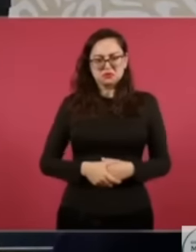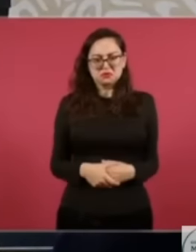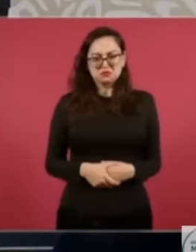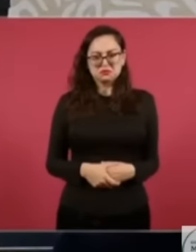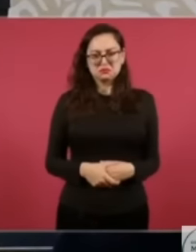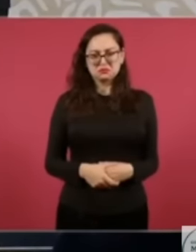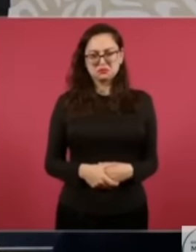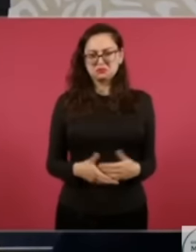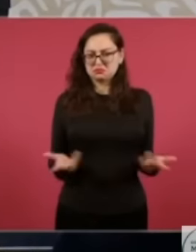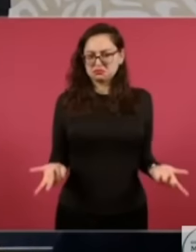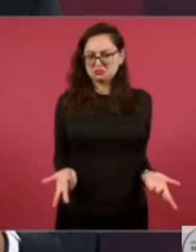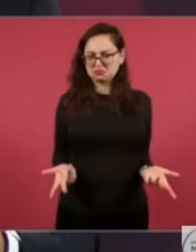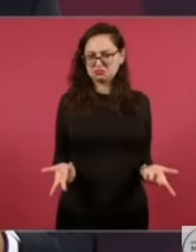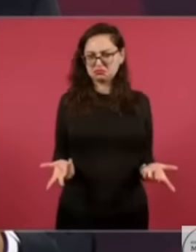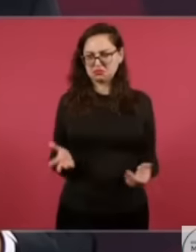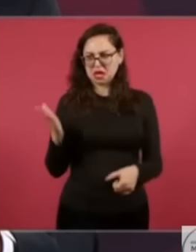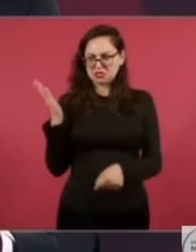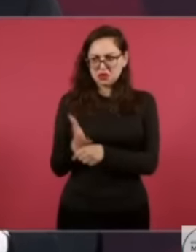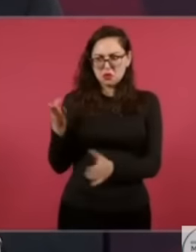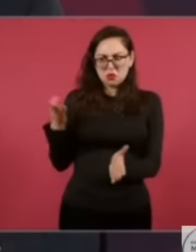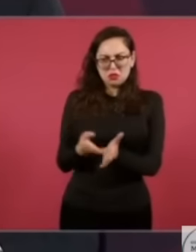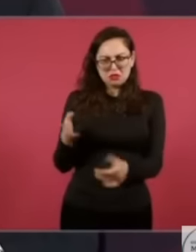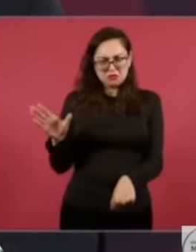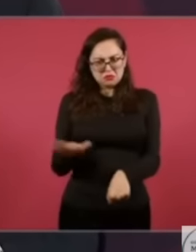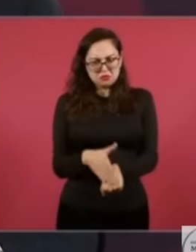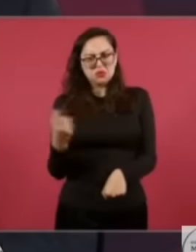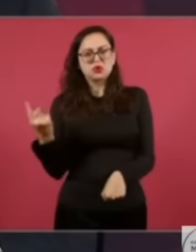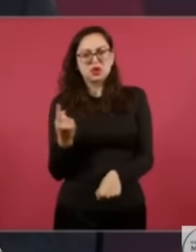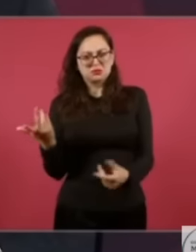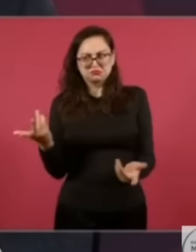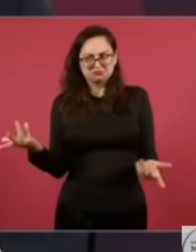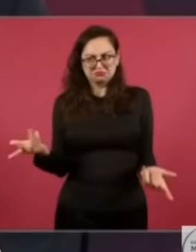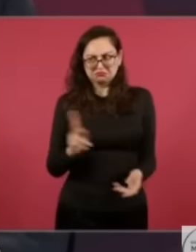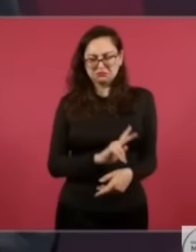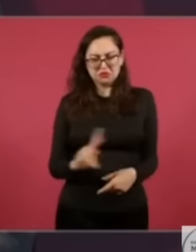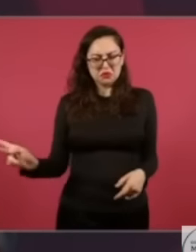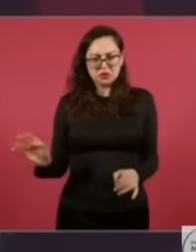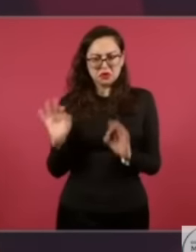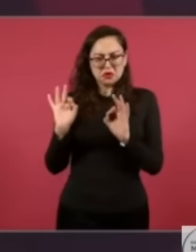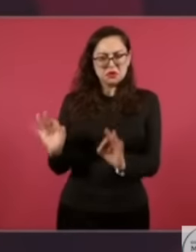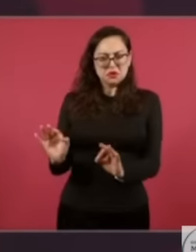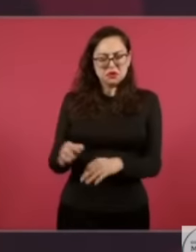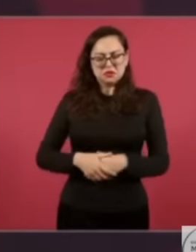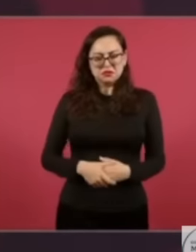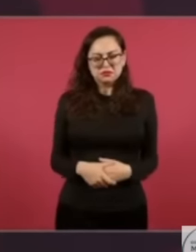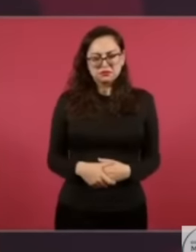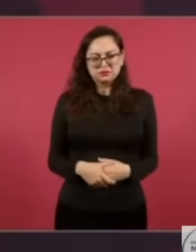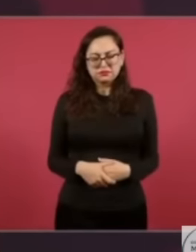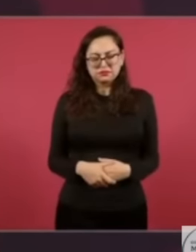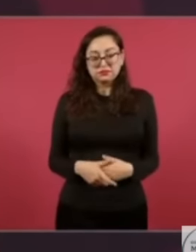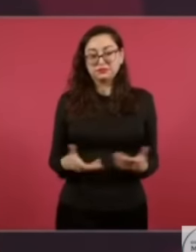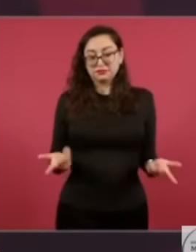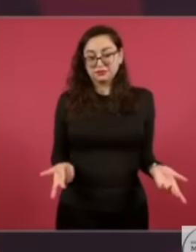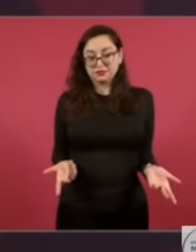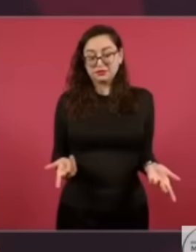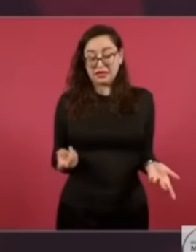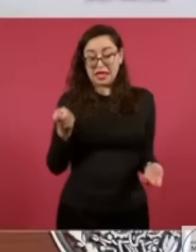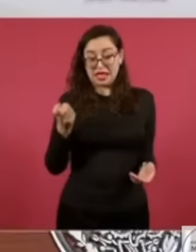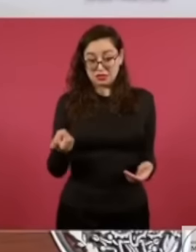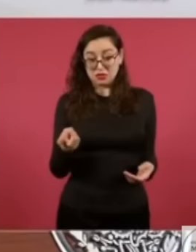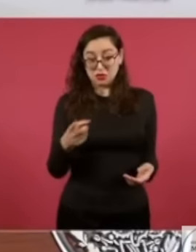Eso es muy importante en el caso de la justicia. Hay que prevenir.